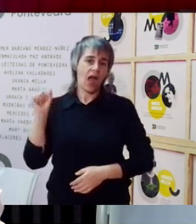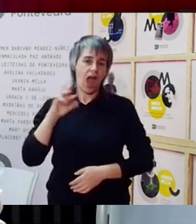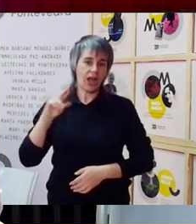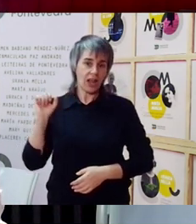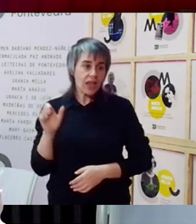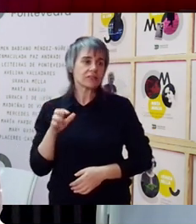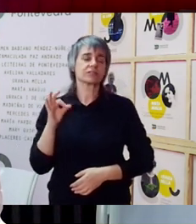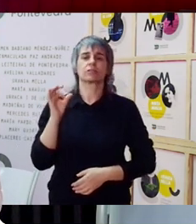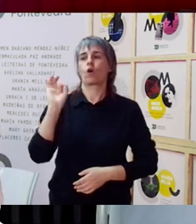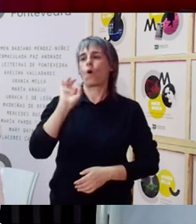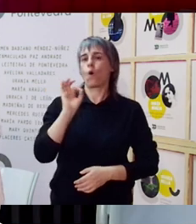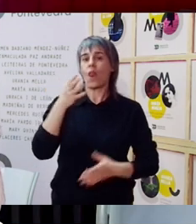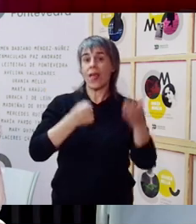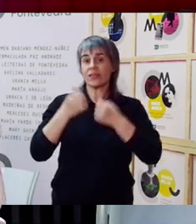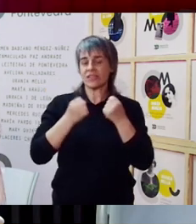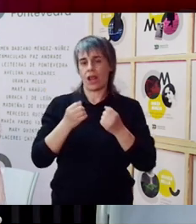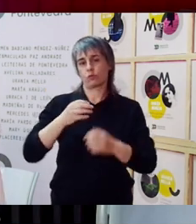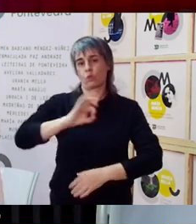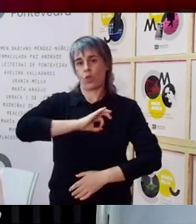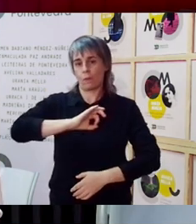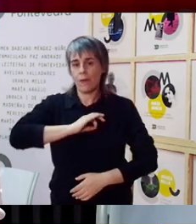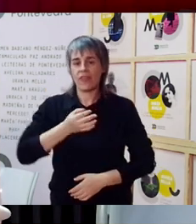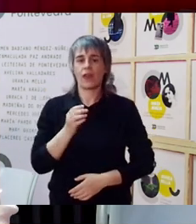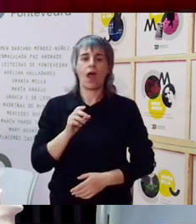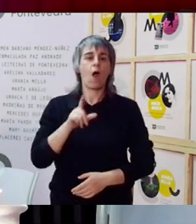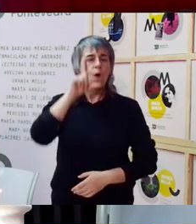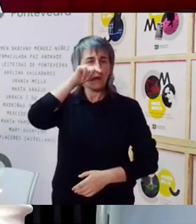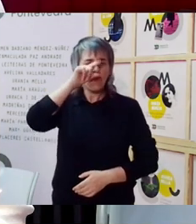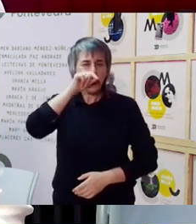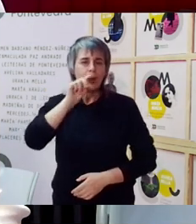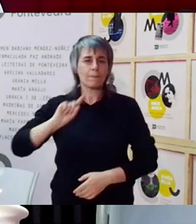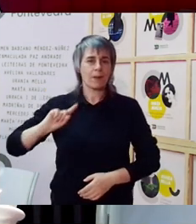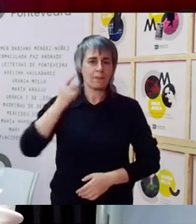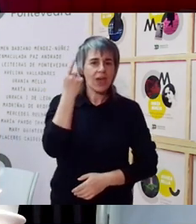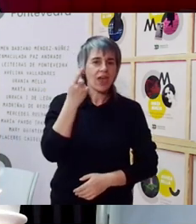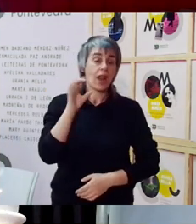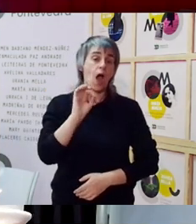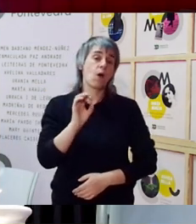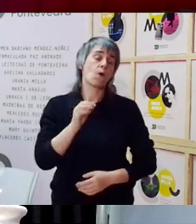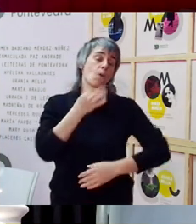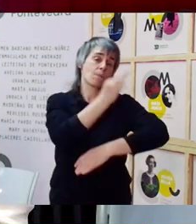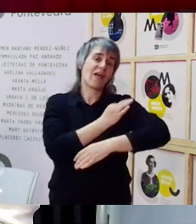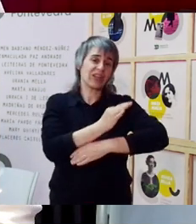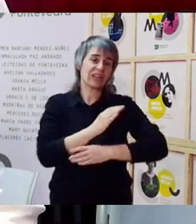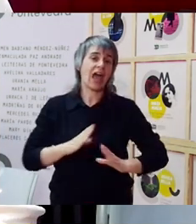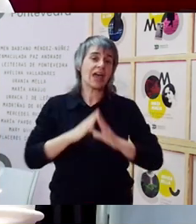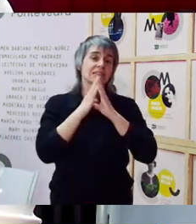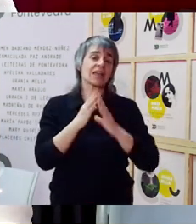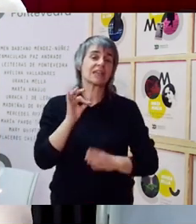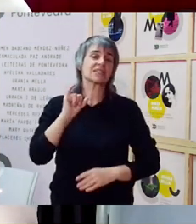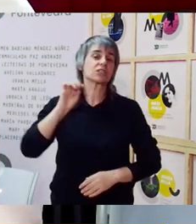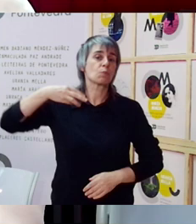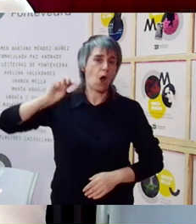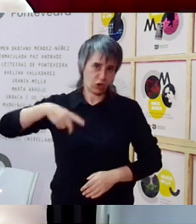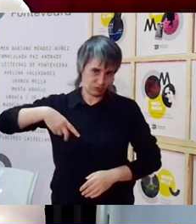Pontevedra, Urraca Primeira, Mari Quintero ou as madriñas de San Simón, que, como sabedes, son de